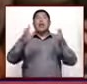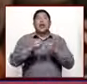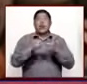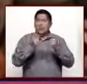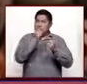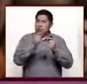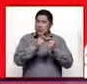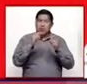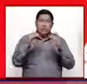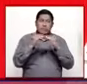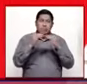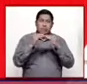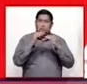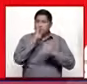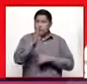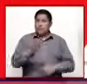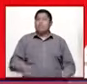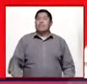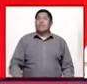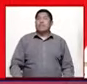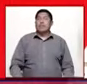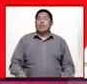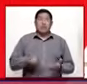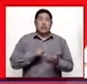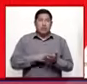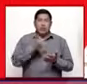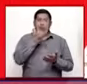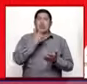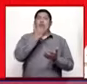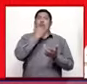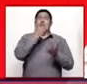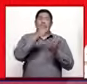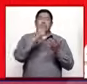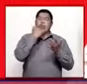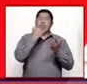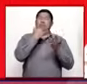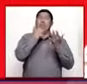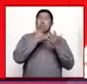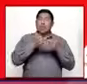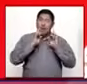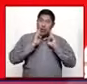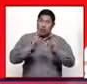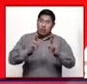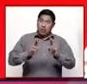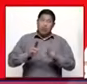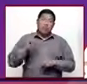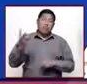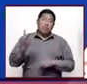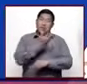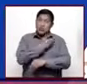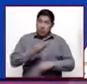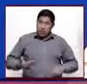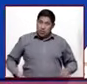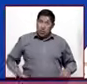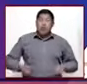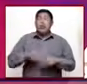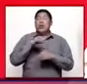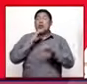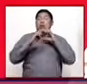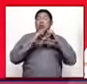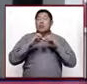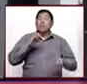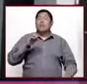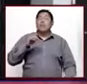e imparcialidad. Y ante estas observaciones del Tribunal Supremo Electoral ha respondido la viceministra de Comunicación, Gabriela Alcón.